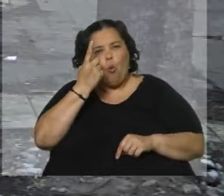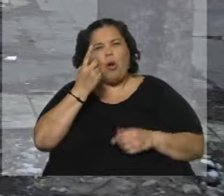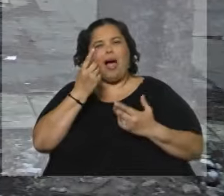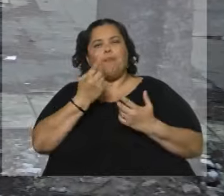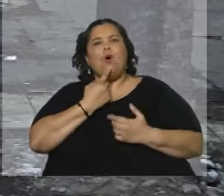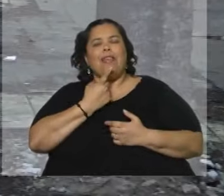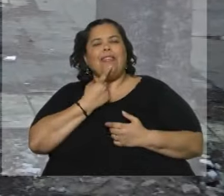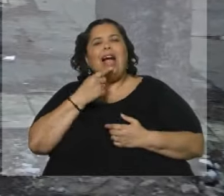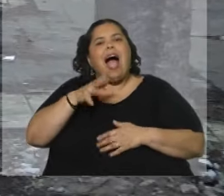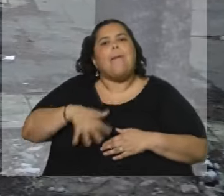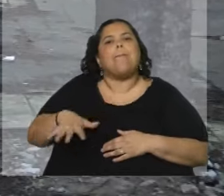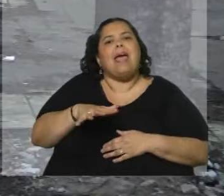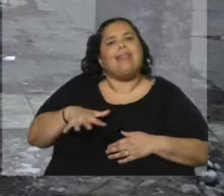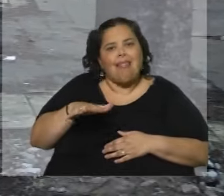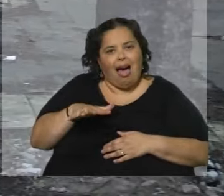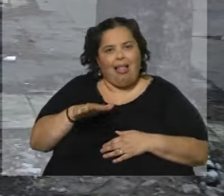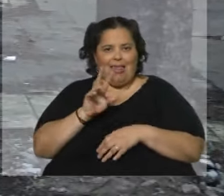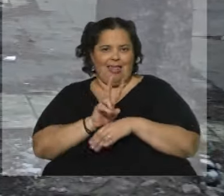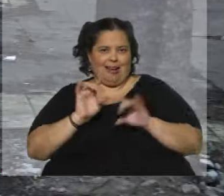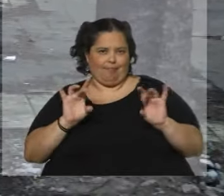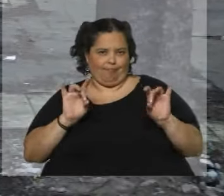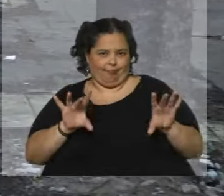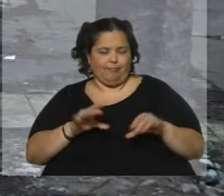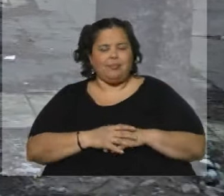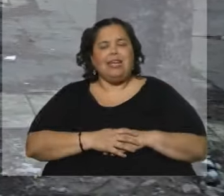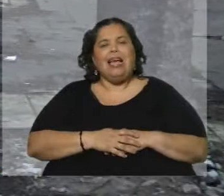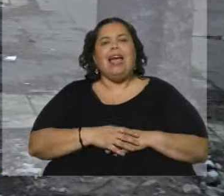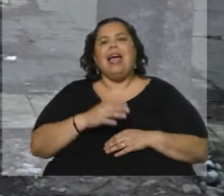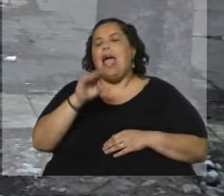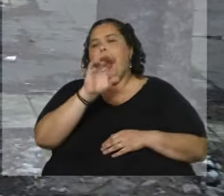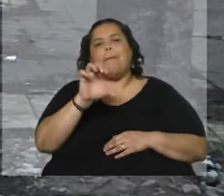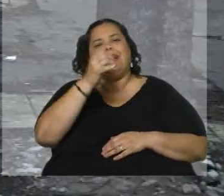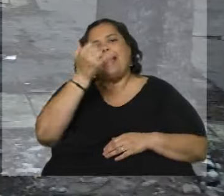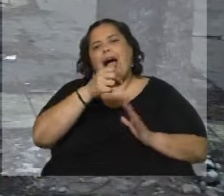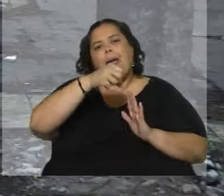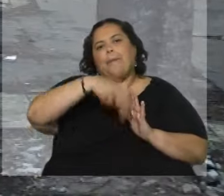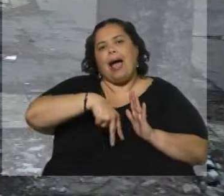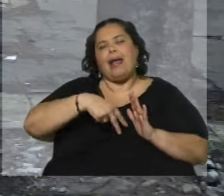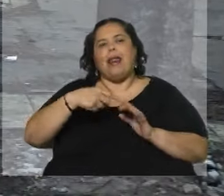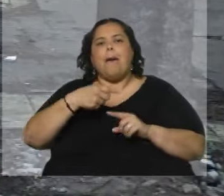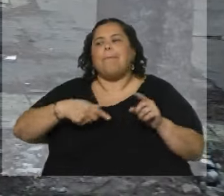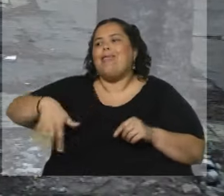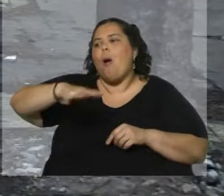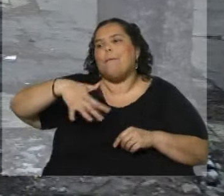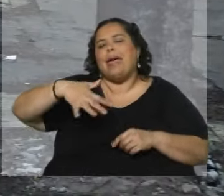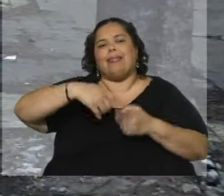los permisos ambientales lo otorga. Las empresas presentan su plan ambiental y el ministerio se encarga de